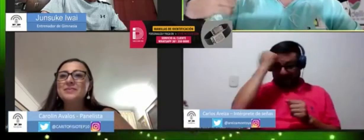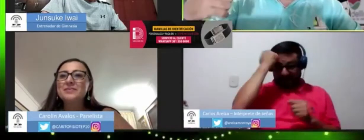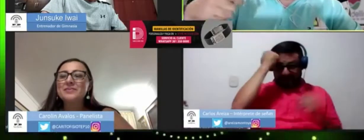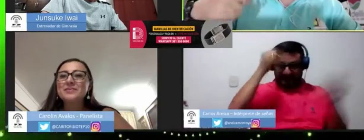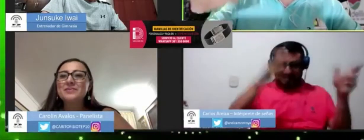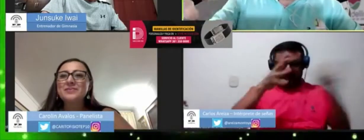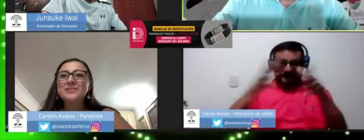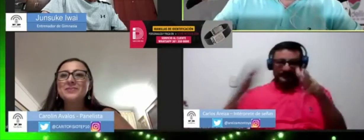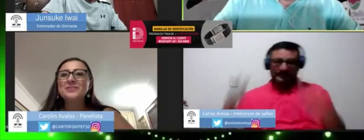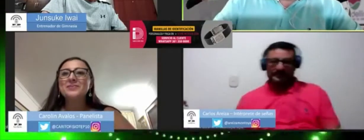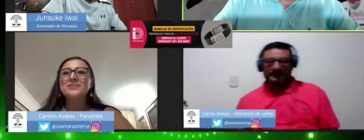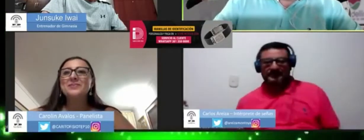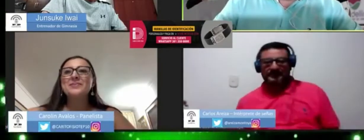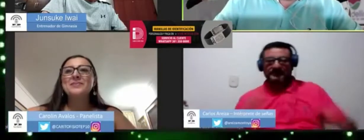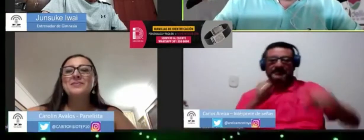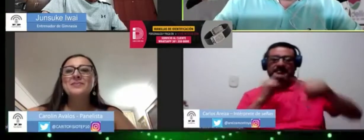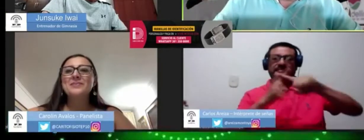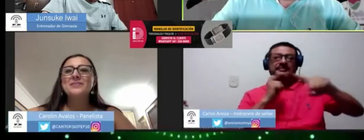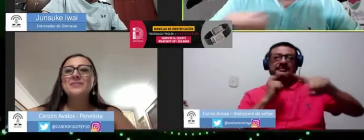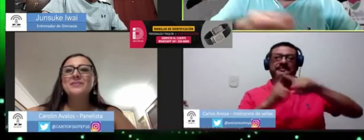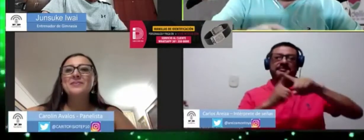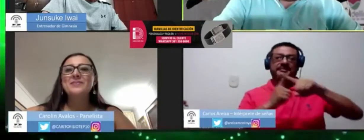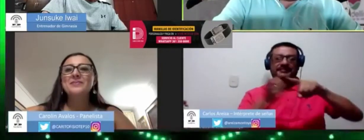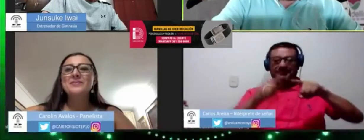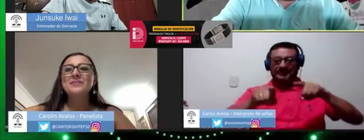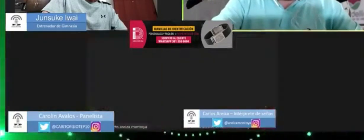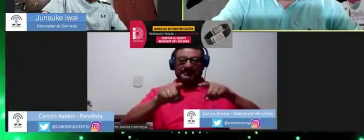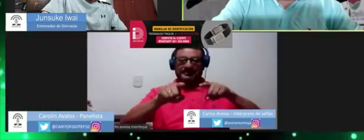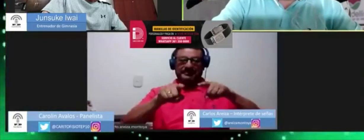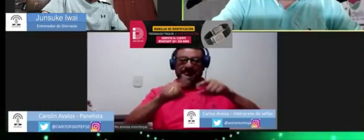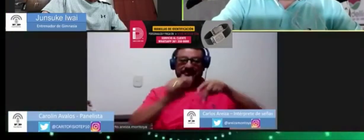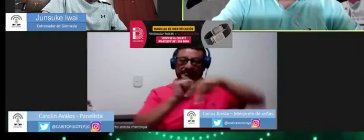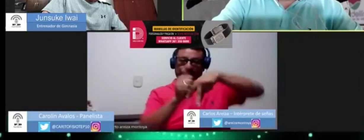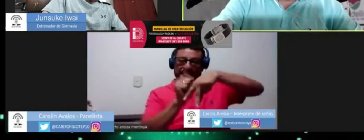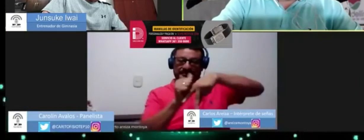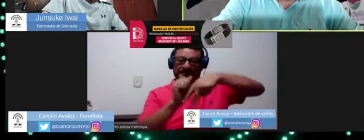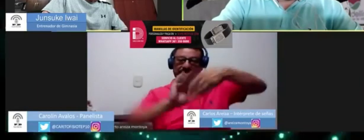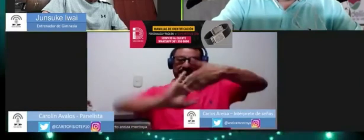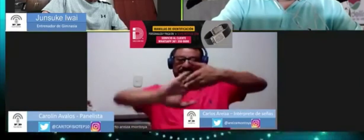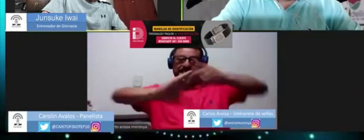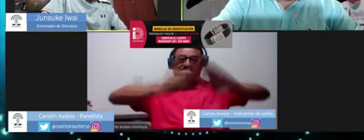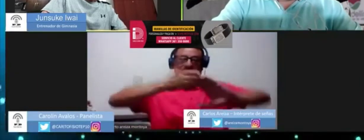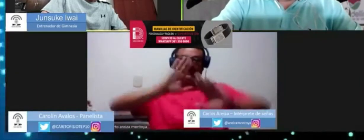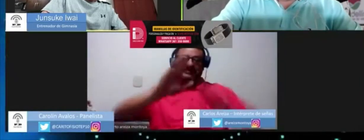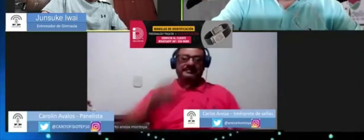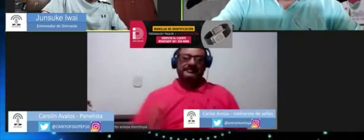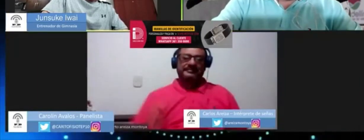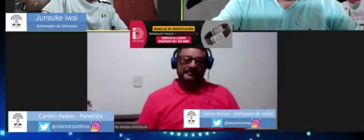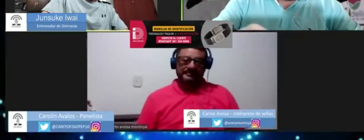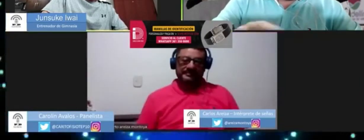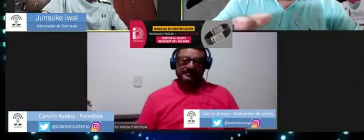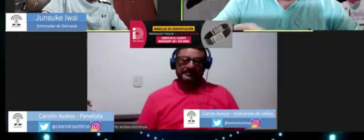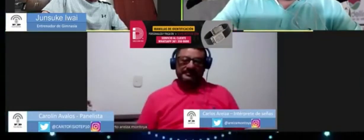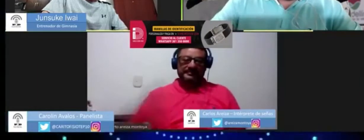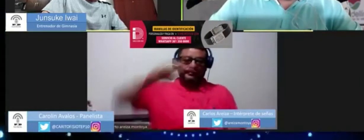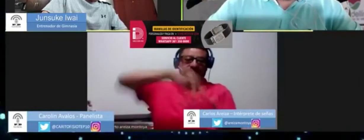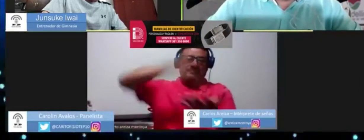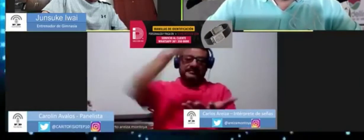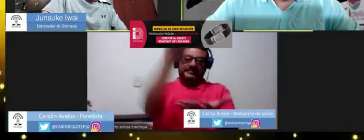fueron practicantes de la disciplina. ¿Usted fue gimnasta? Sí, señor. ¿En qué